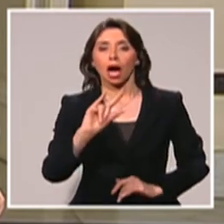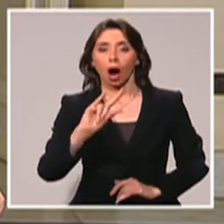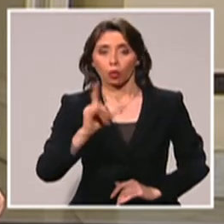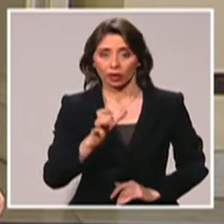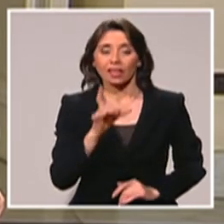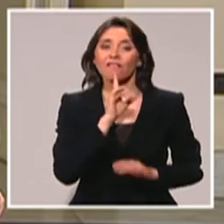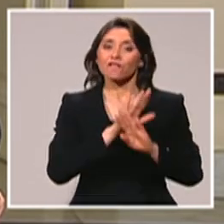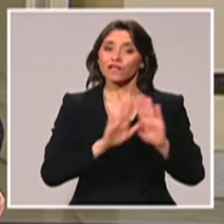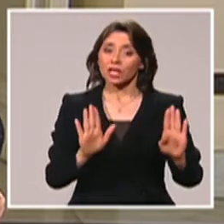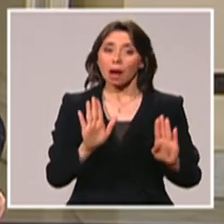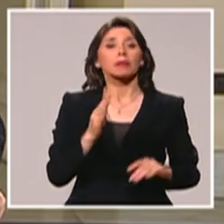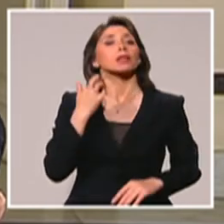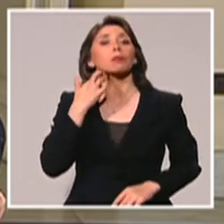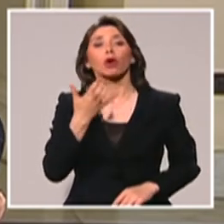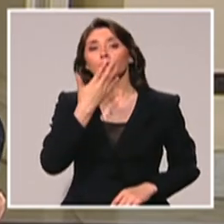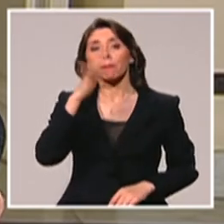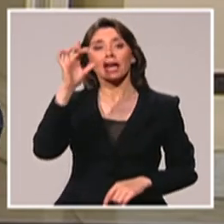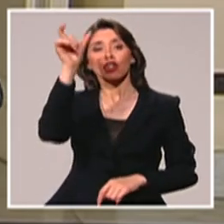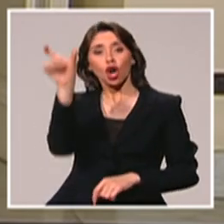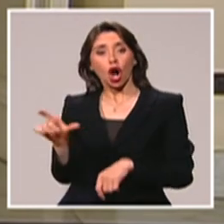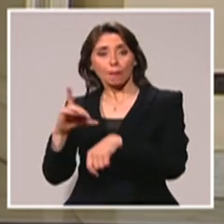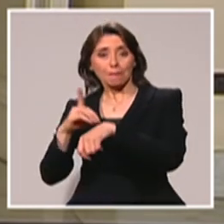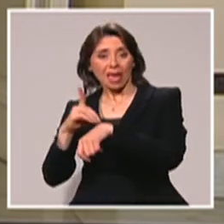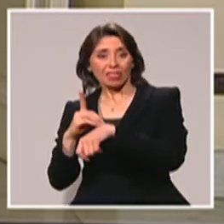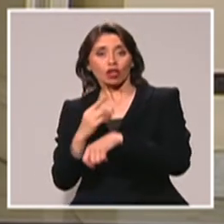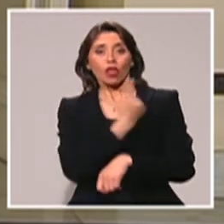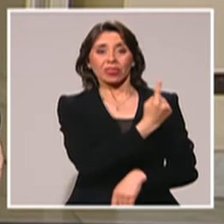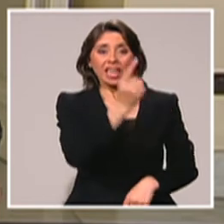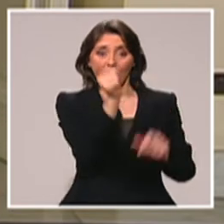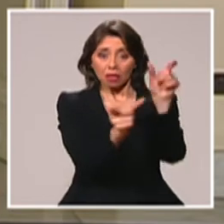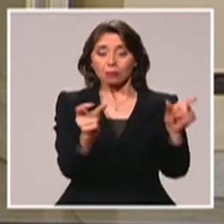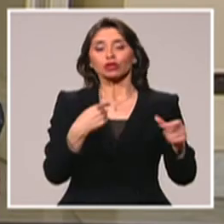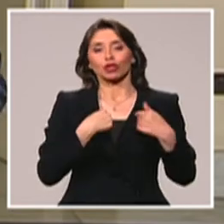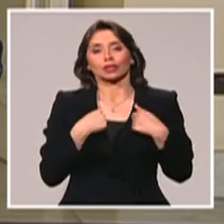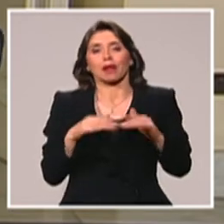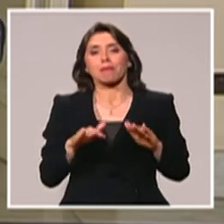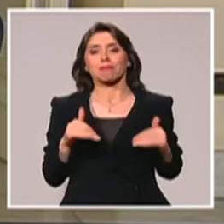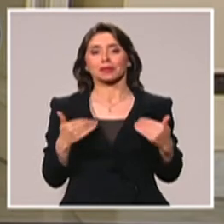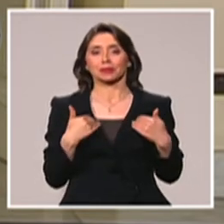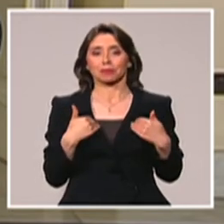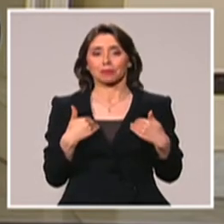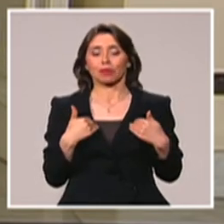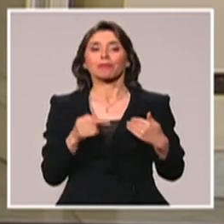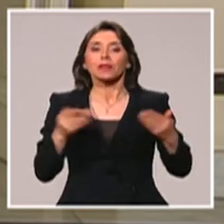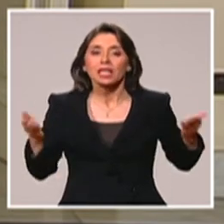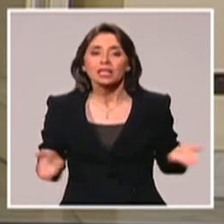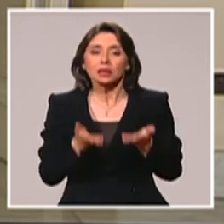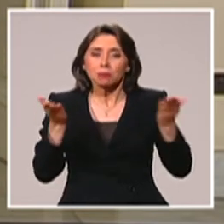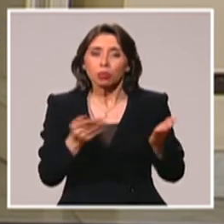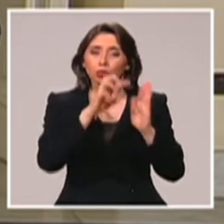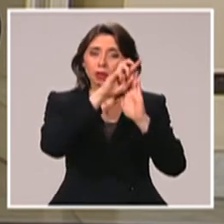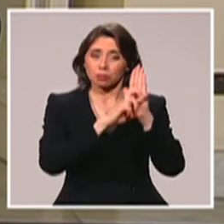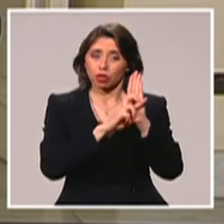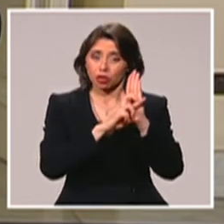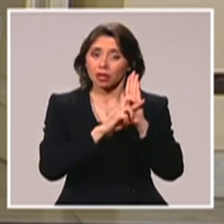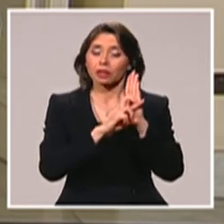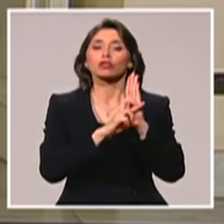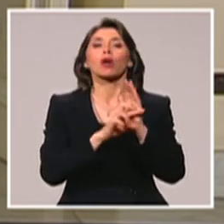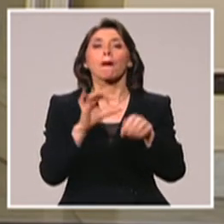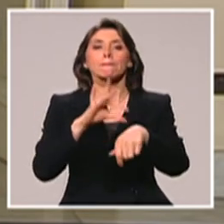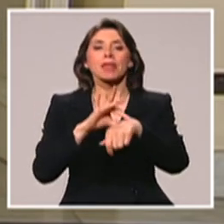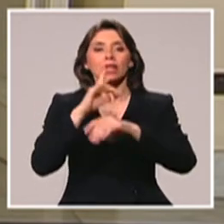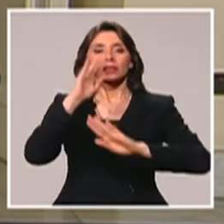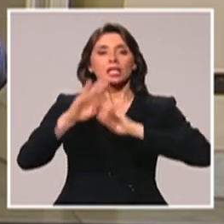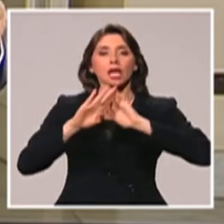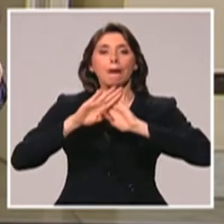porque el mejor médico de cada persona es uno mismo el proyecto impulsa y con fuerza la medicina preventiva